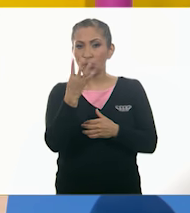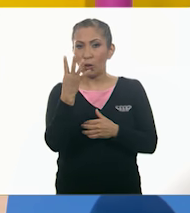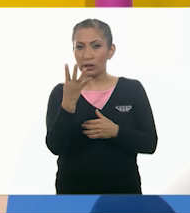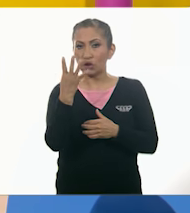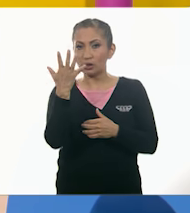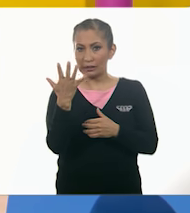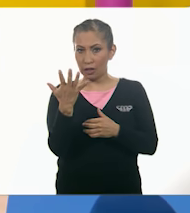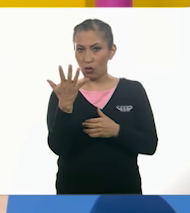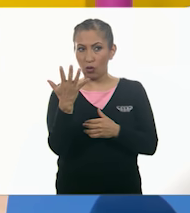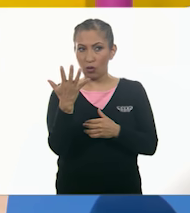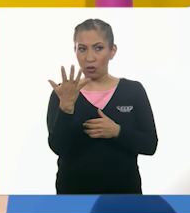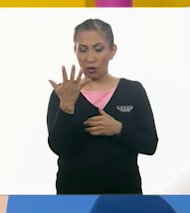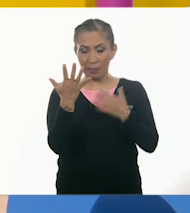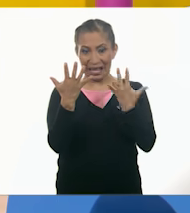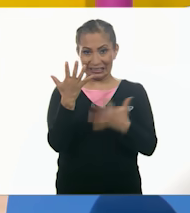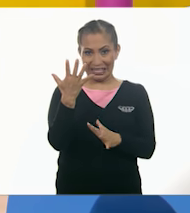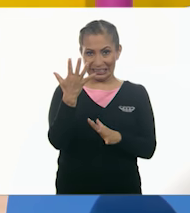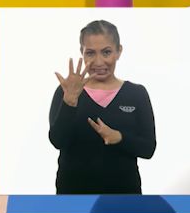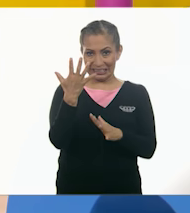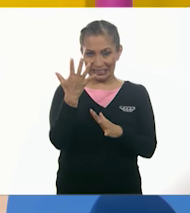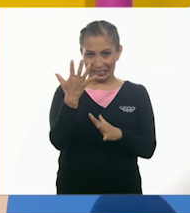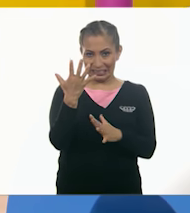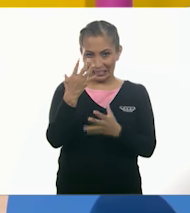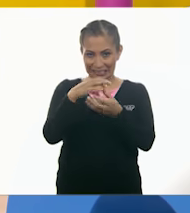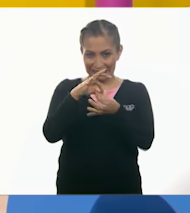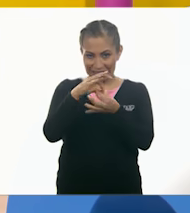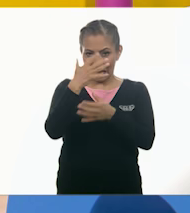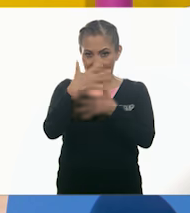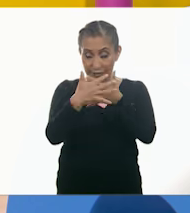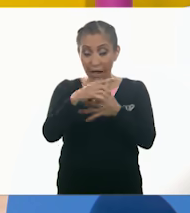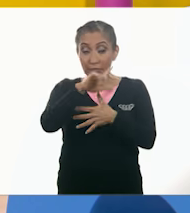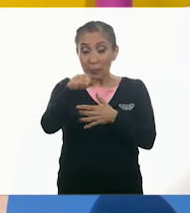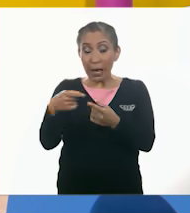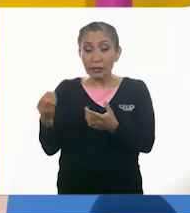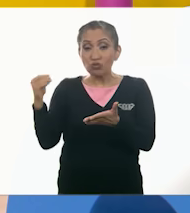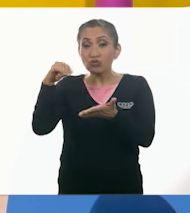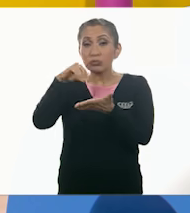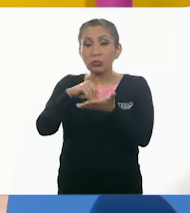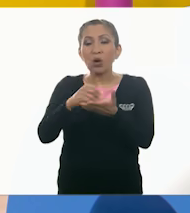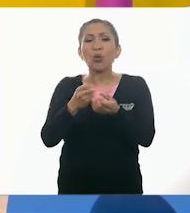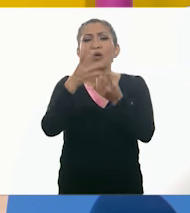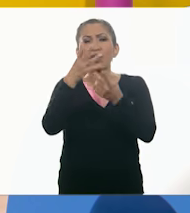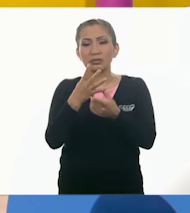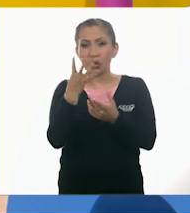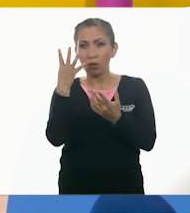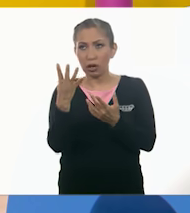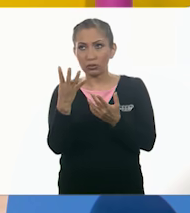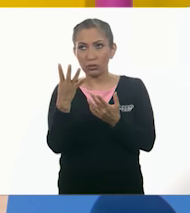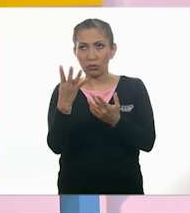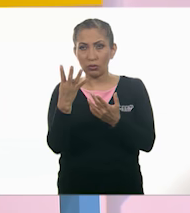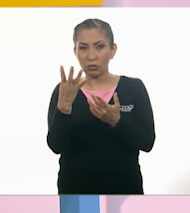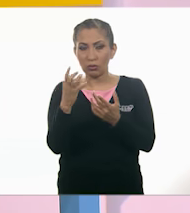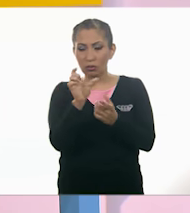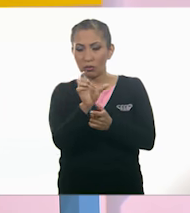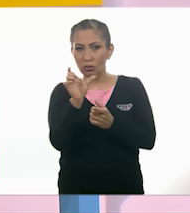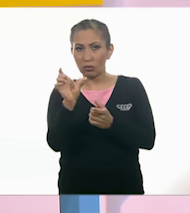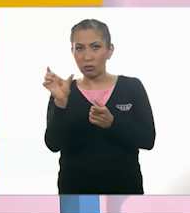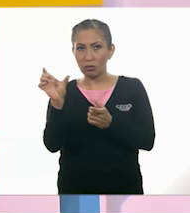4, 5. ¡Ajá! Y luego vamos a sumar, ¿cuántas casillas, maestra? 4. 4